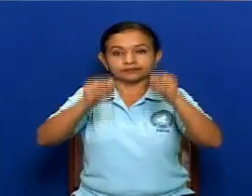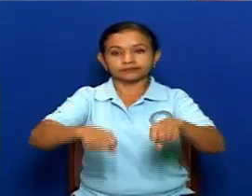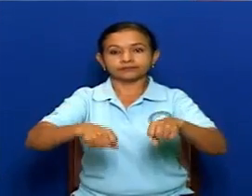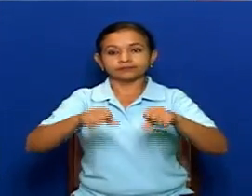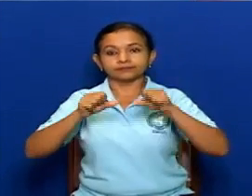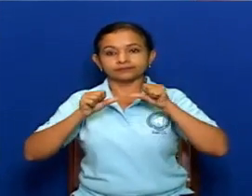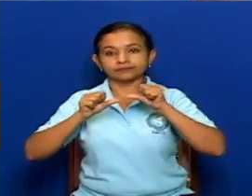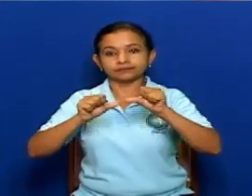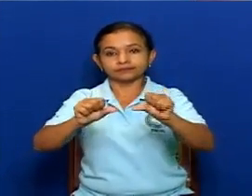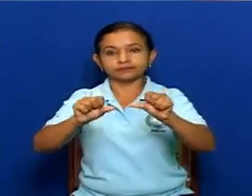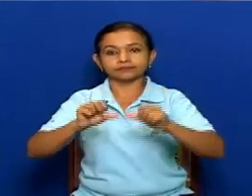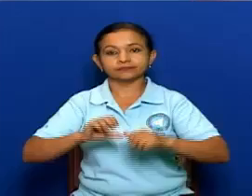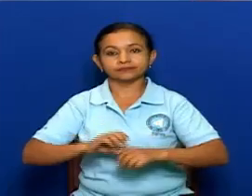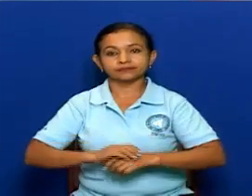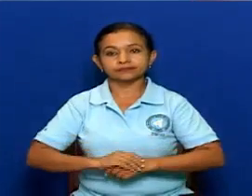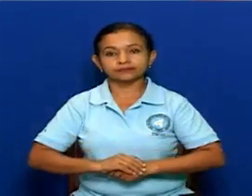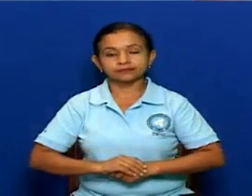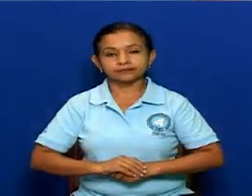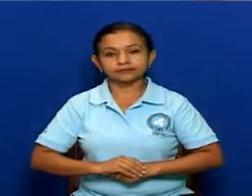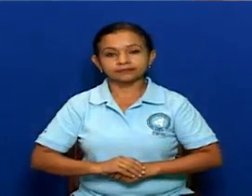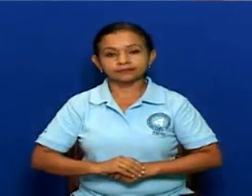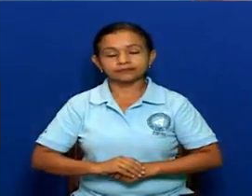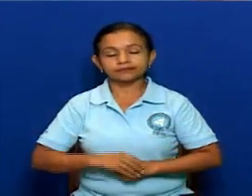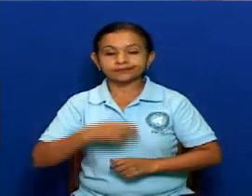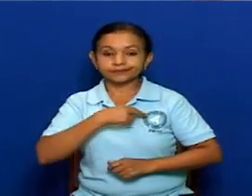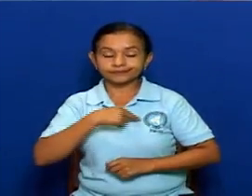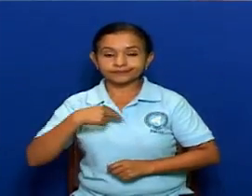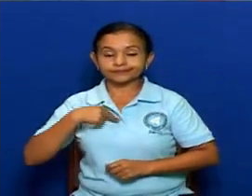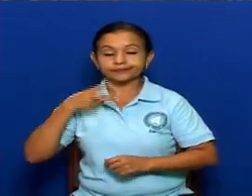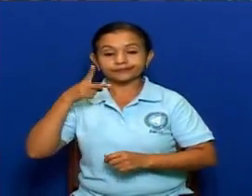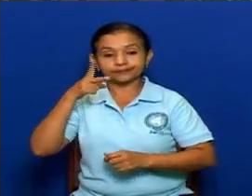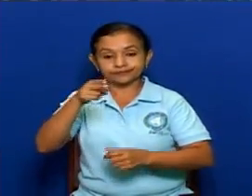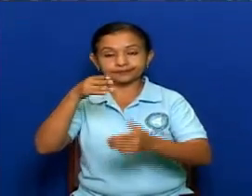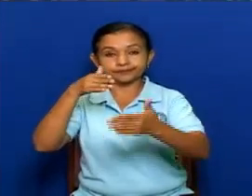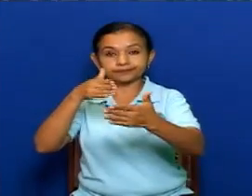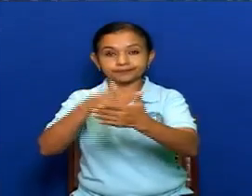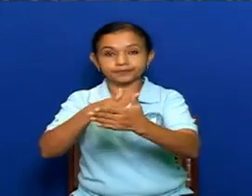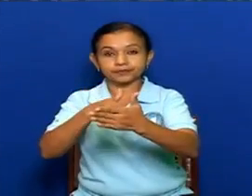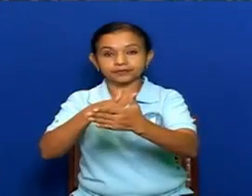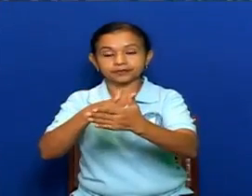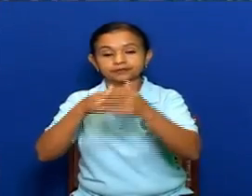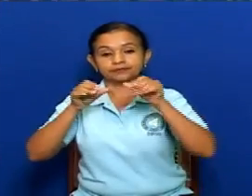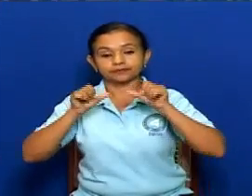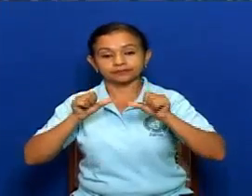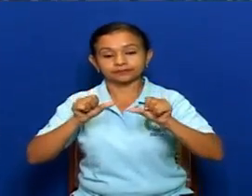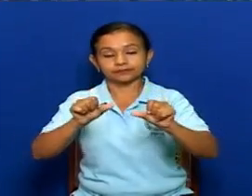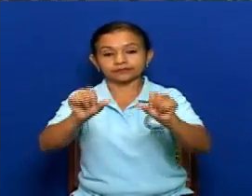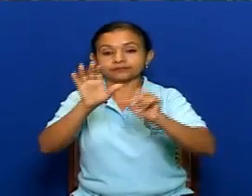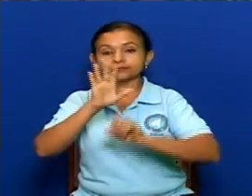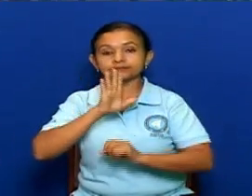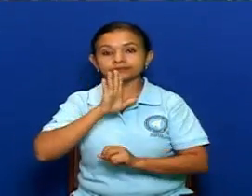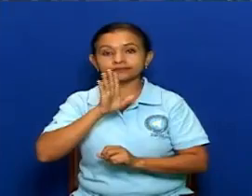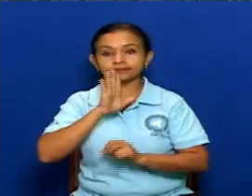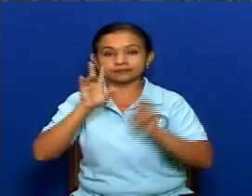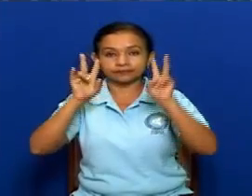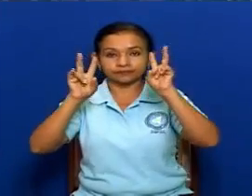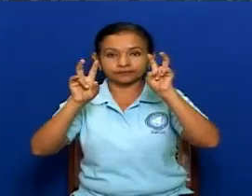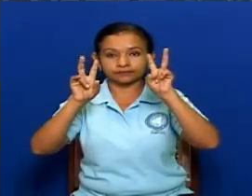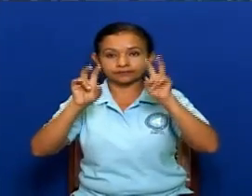continuar. Sí. Así tenemos que hacer otra pausa, pero al regresar continuamos abordando este